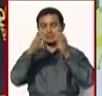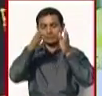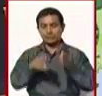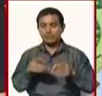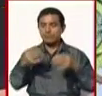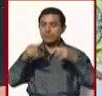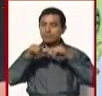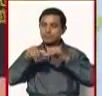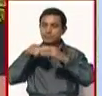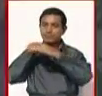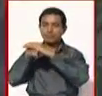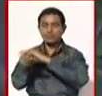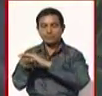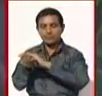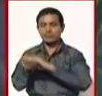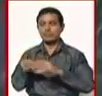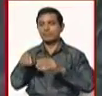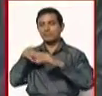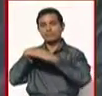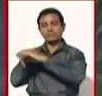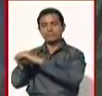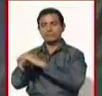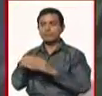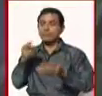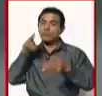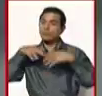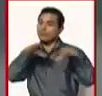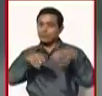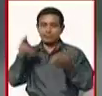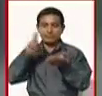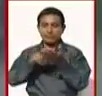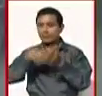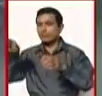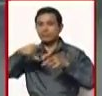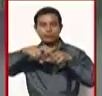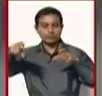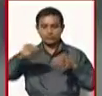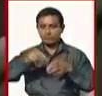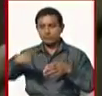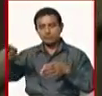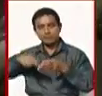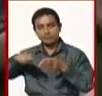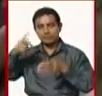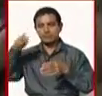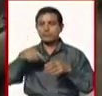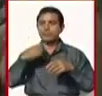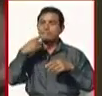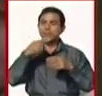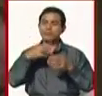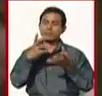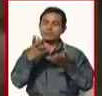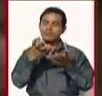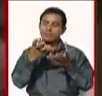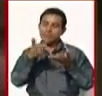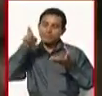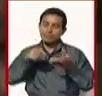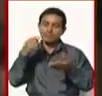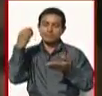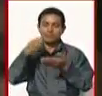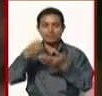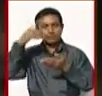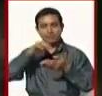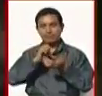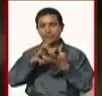encontraba internado, le hace firmar otros cheques, aduciendo que se requería dinero para su curación en